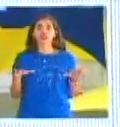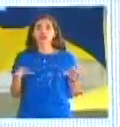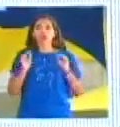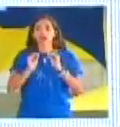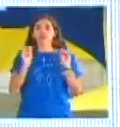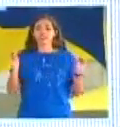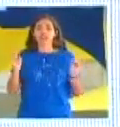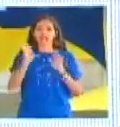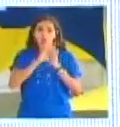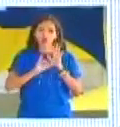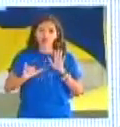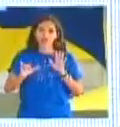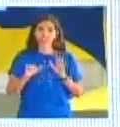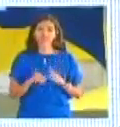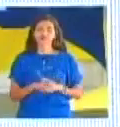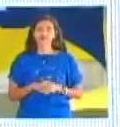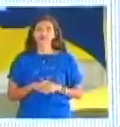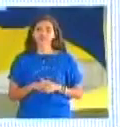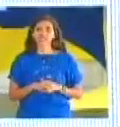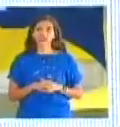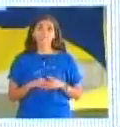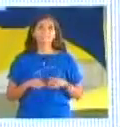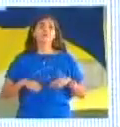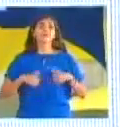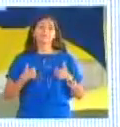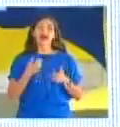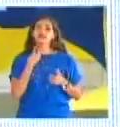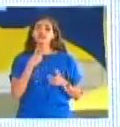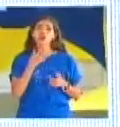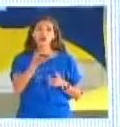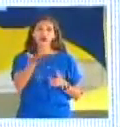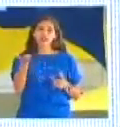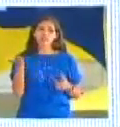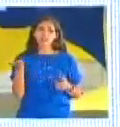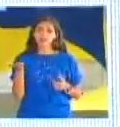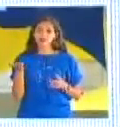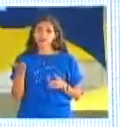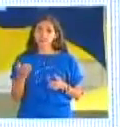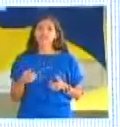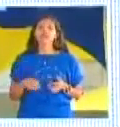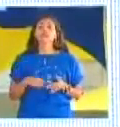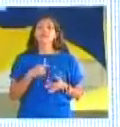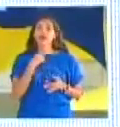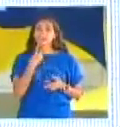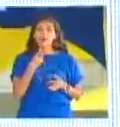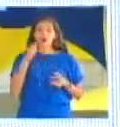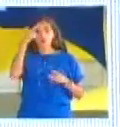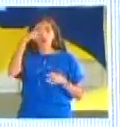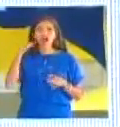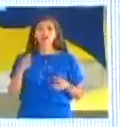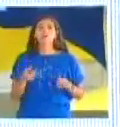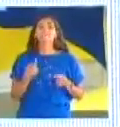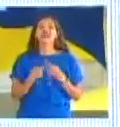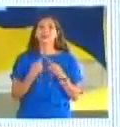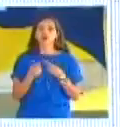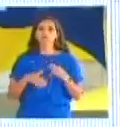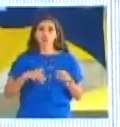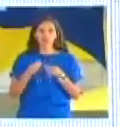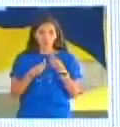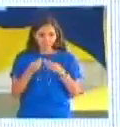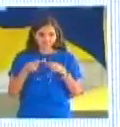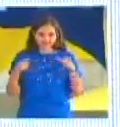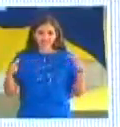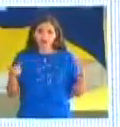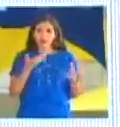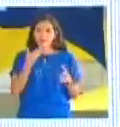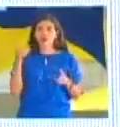convocatoria de la constituyente. Mientras más voz tienen ustedes, mientras más voz tiene el pueblo, más cosas podemos hacer para